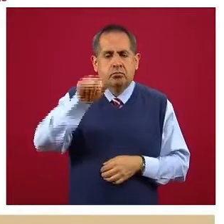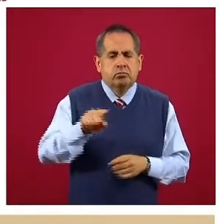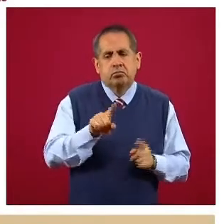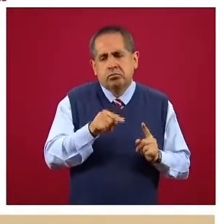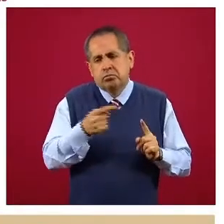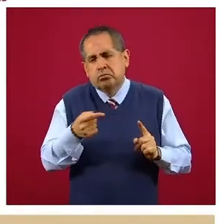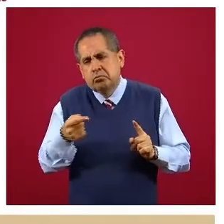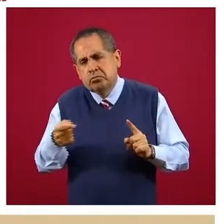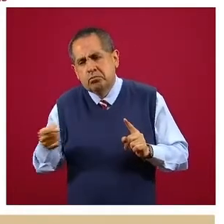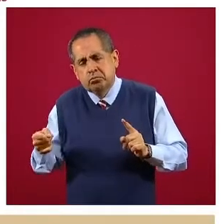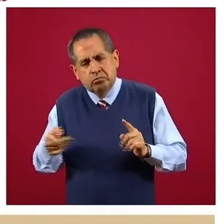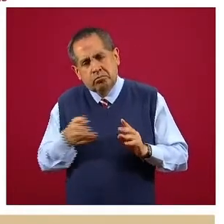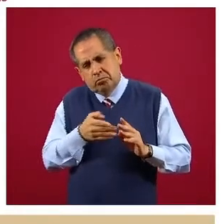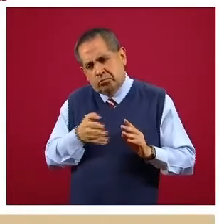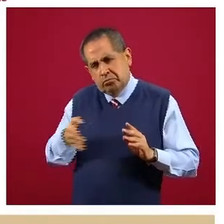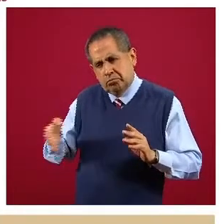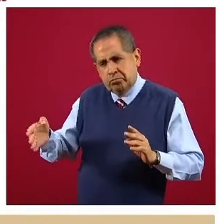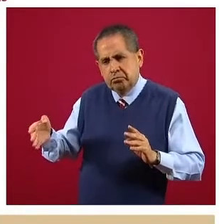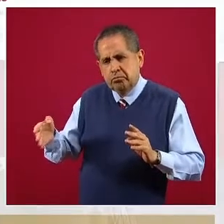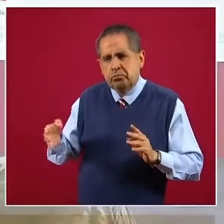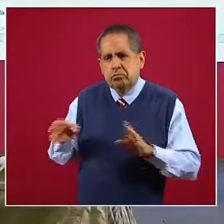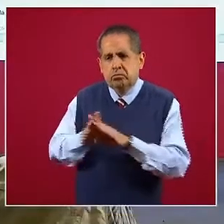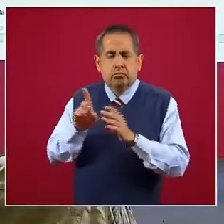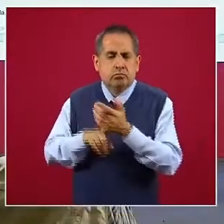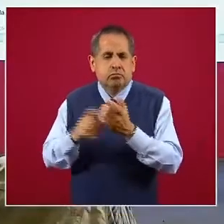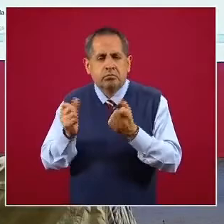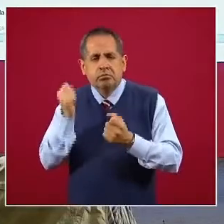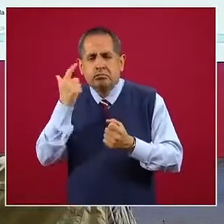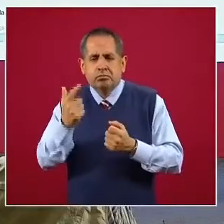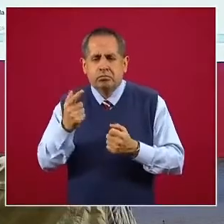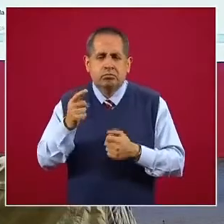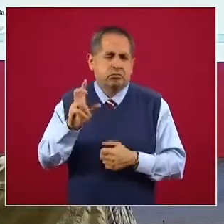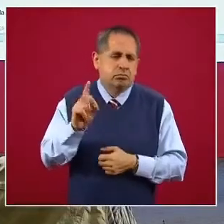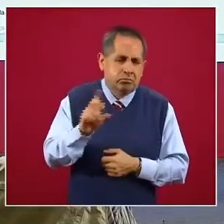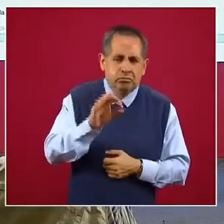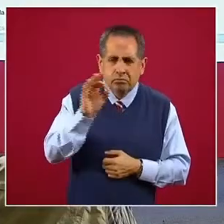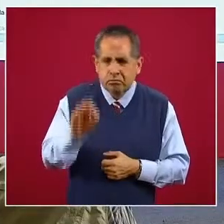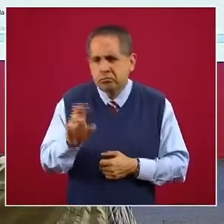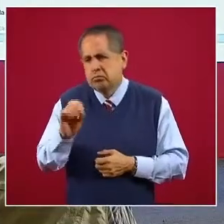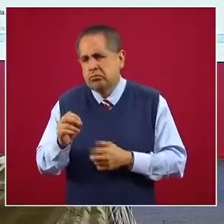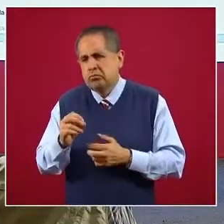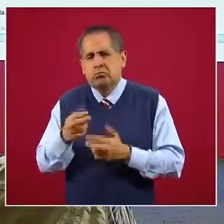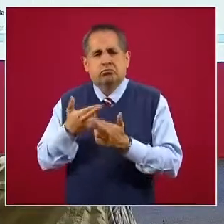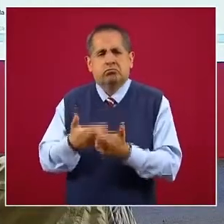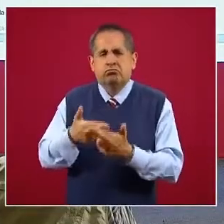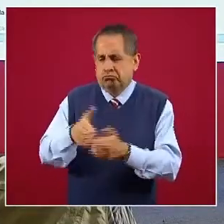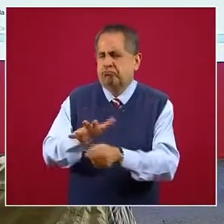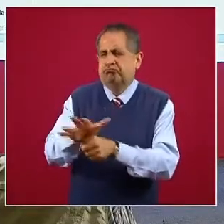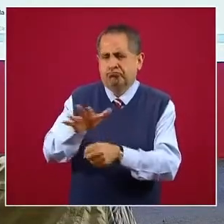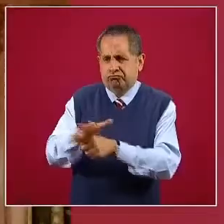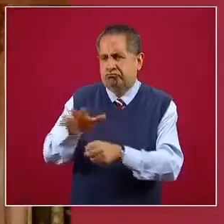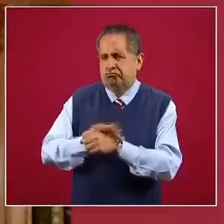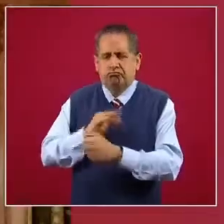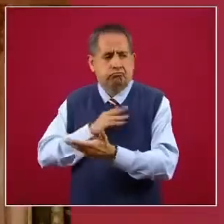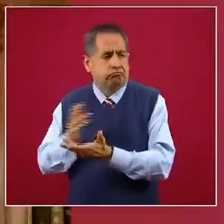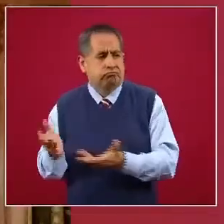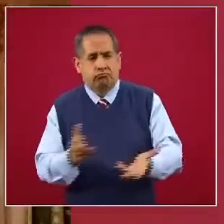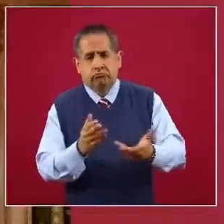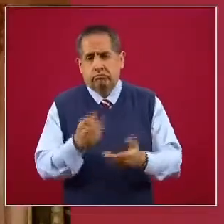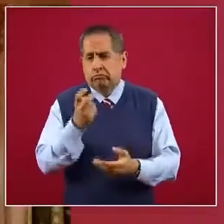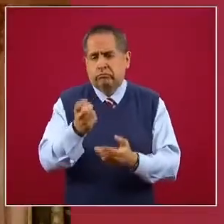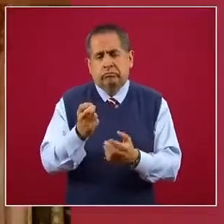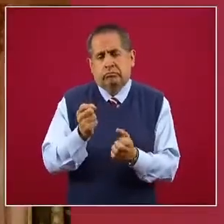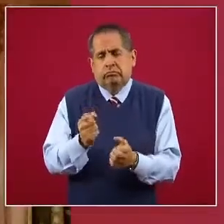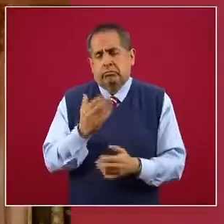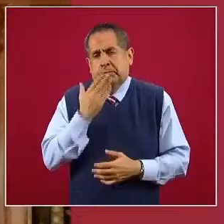demás estados hacia la derecha tienen al menos un 30% o más de disponibilidad, lo cual es un nivel de seguridad